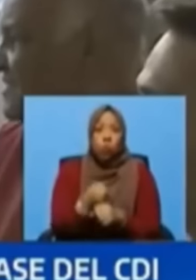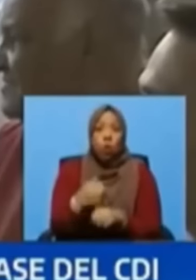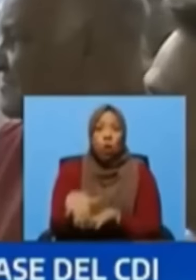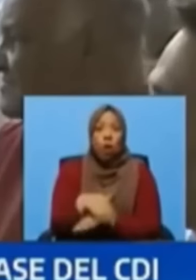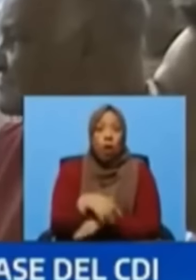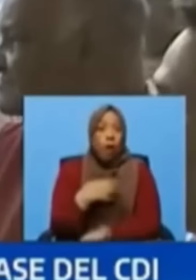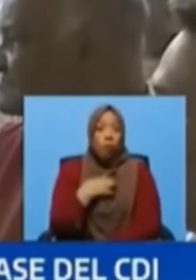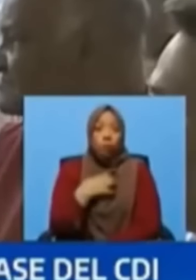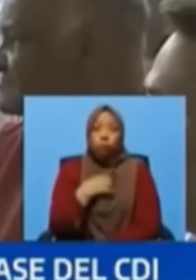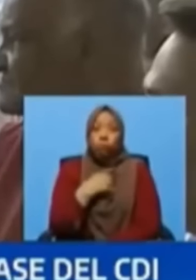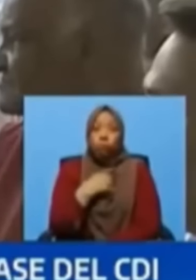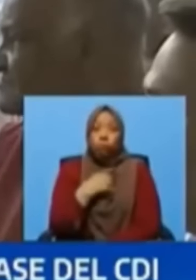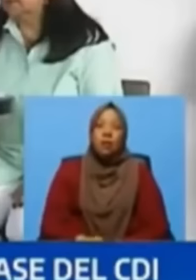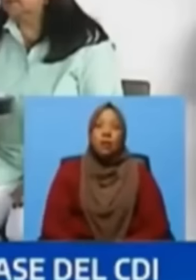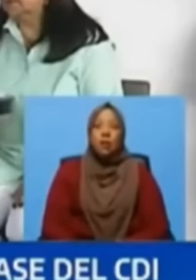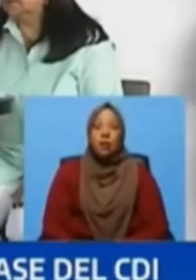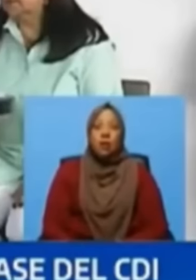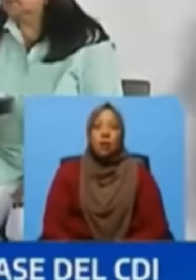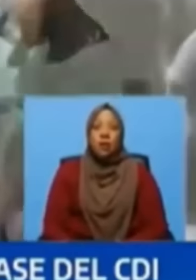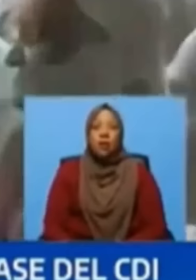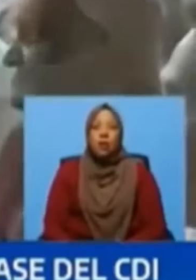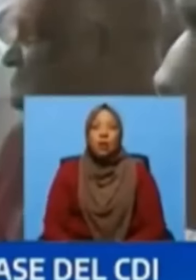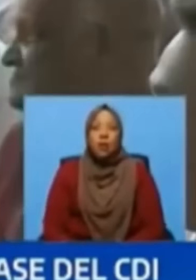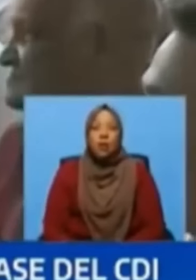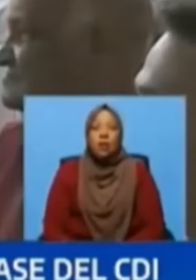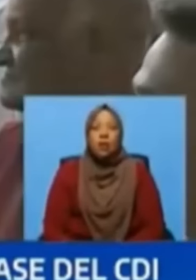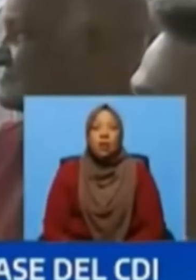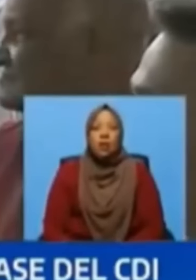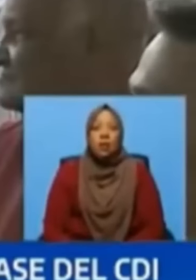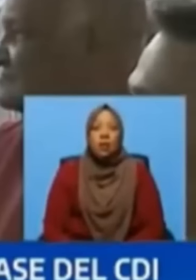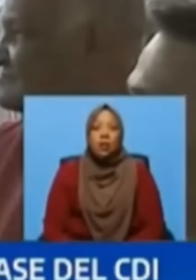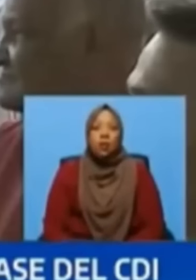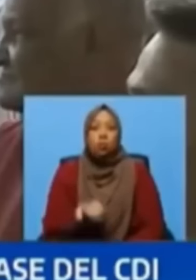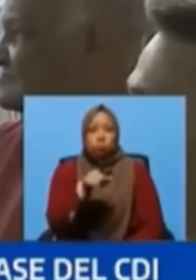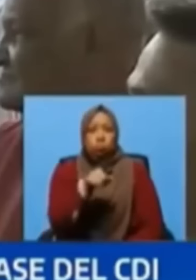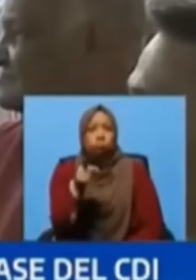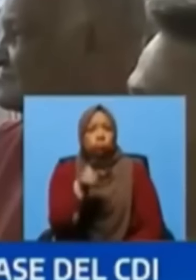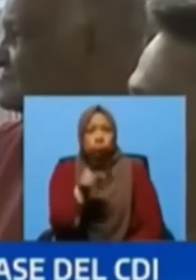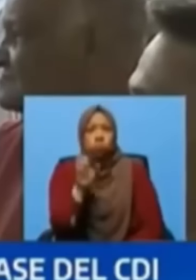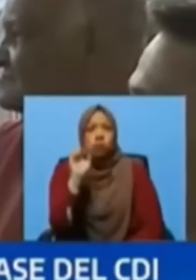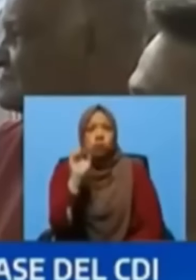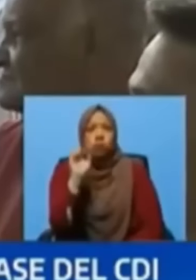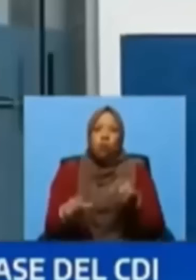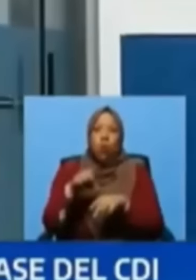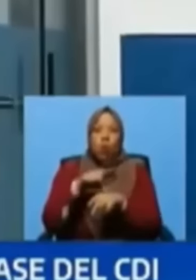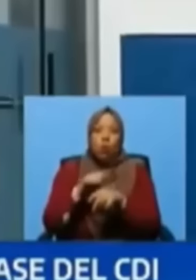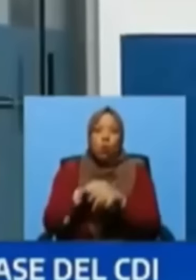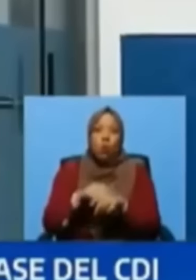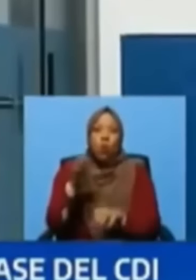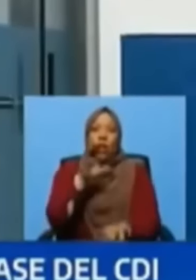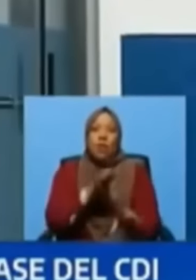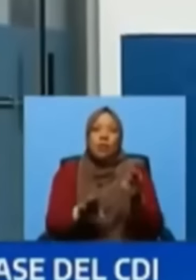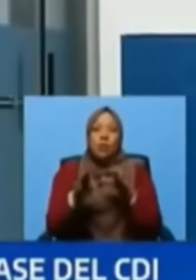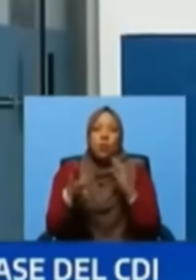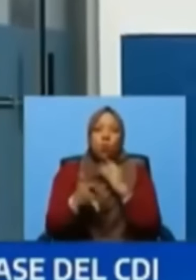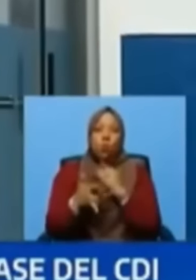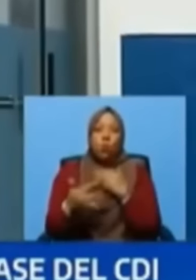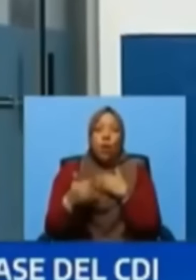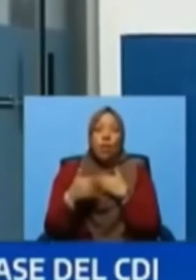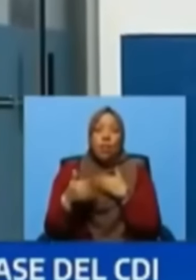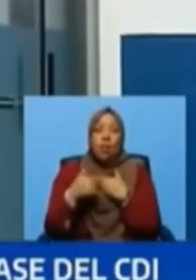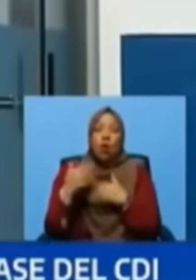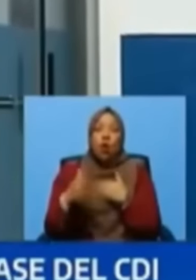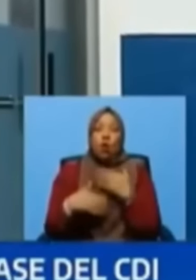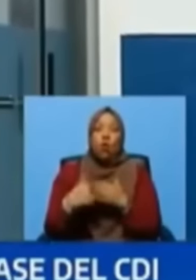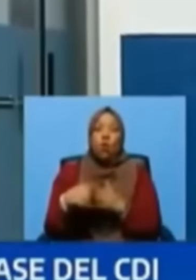hace no sabe queé responderle a maduro si sí o si no empieza empieza nuo no sal del ataque criminal